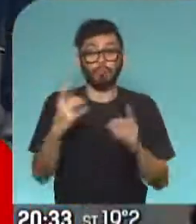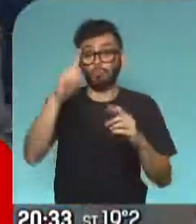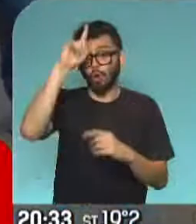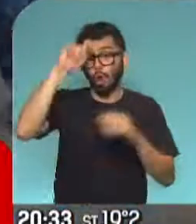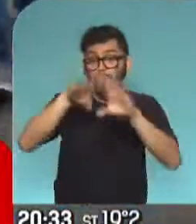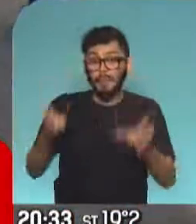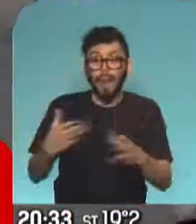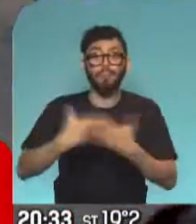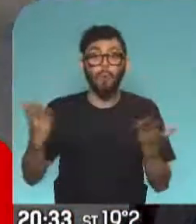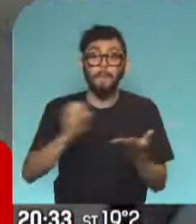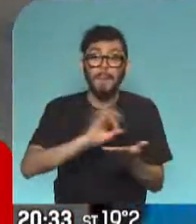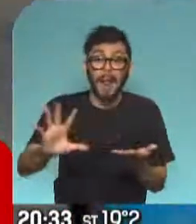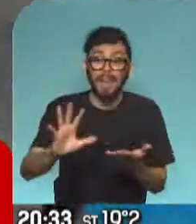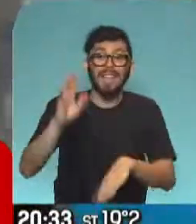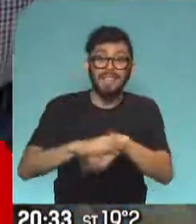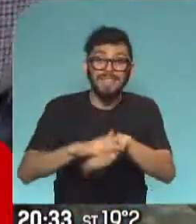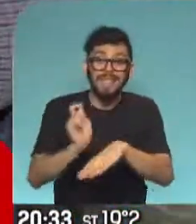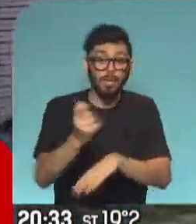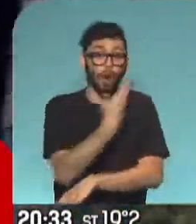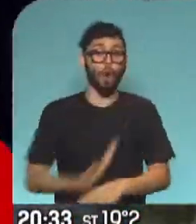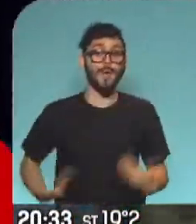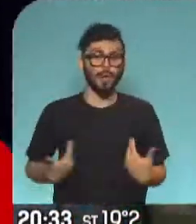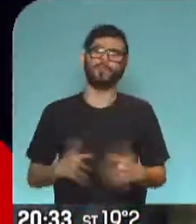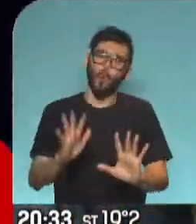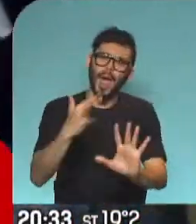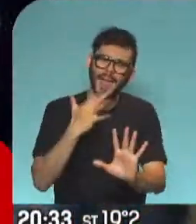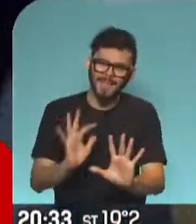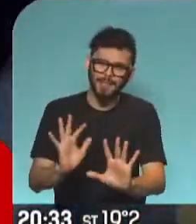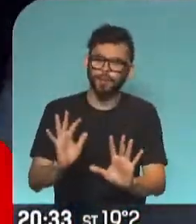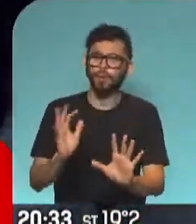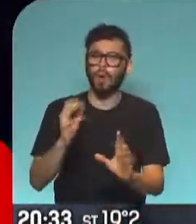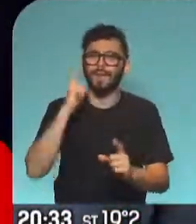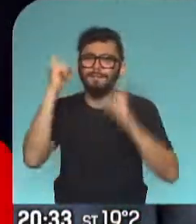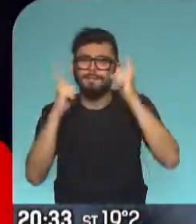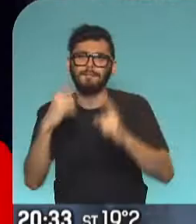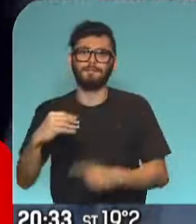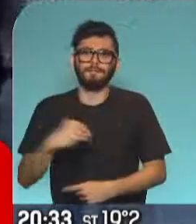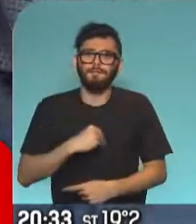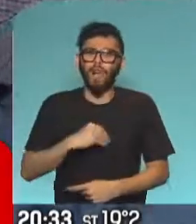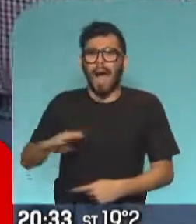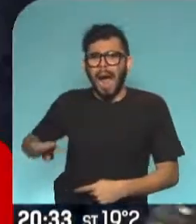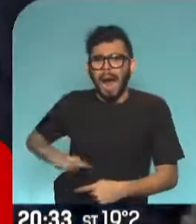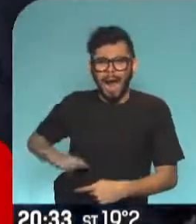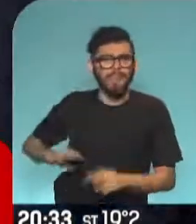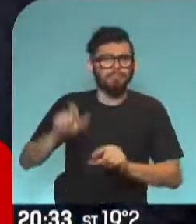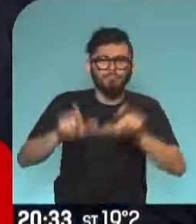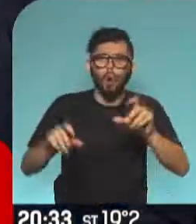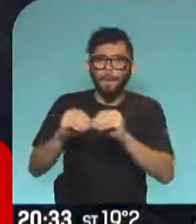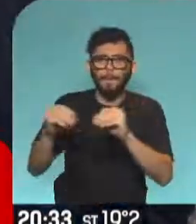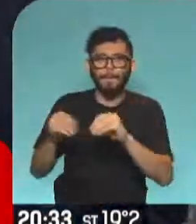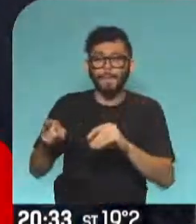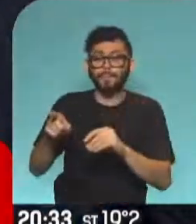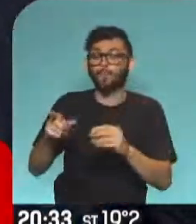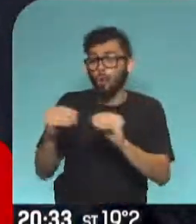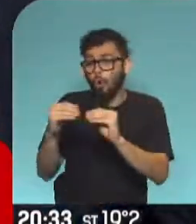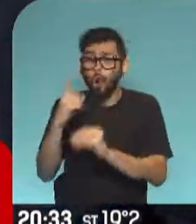entonces yo entiendo las aspiraciones las expectativas y las ganas de nuestros compañeros que tienen ganas y